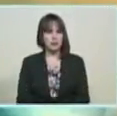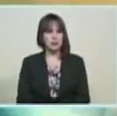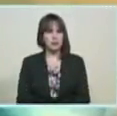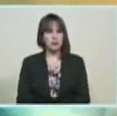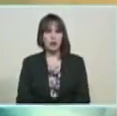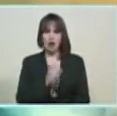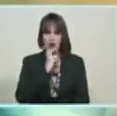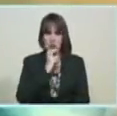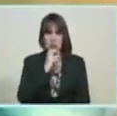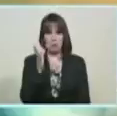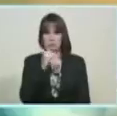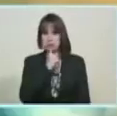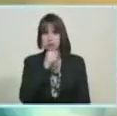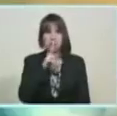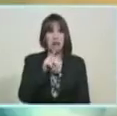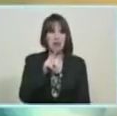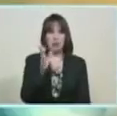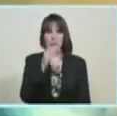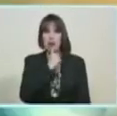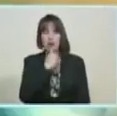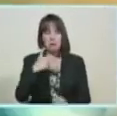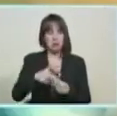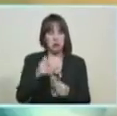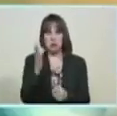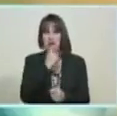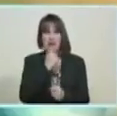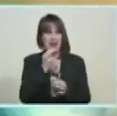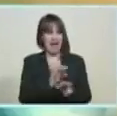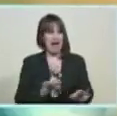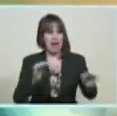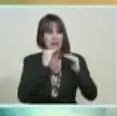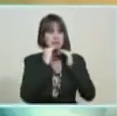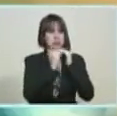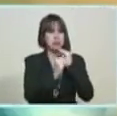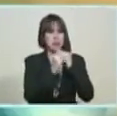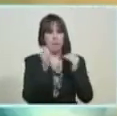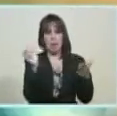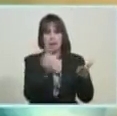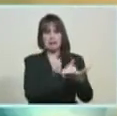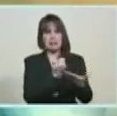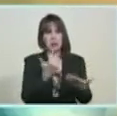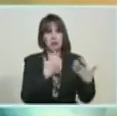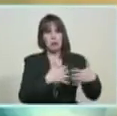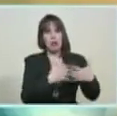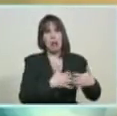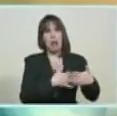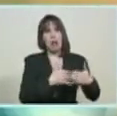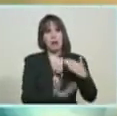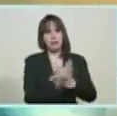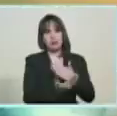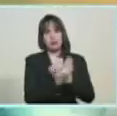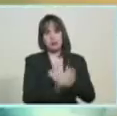Oro, plata, petróleo, nada. Es una maquinita,